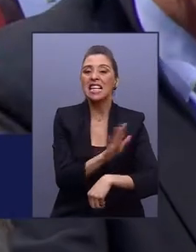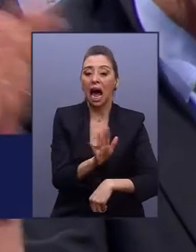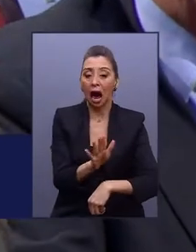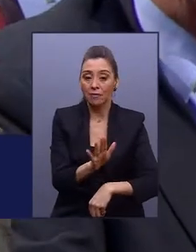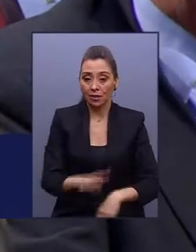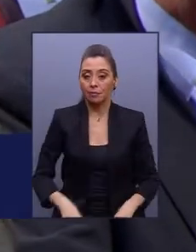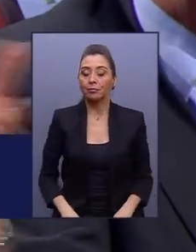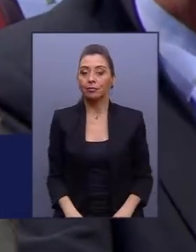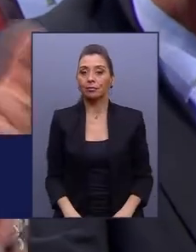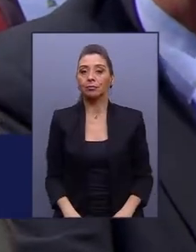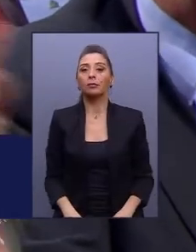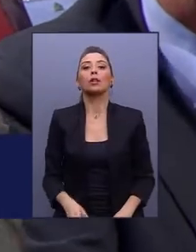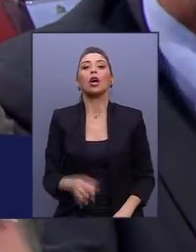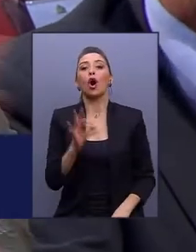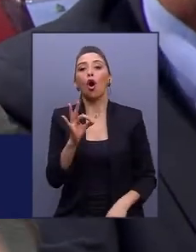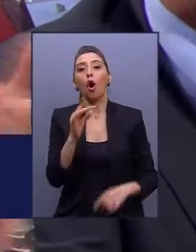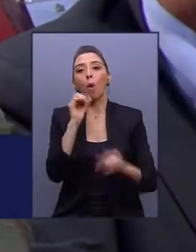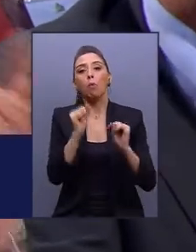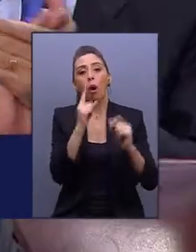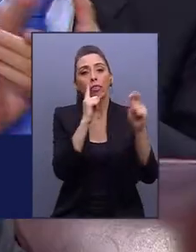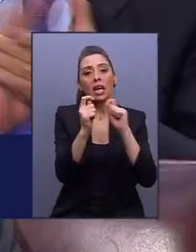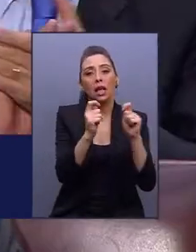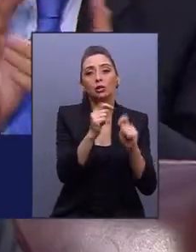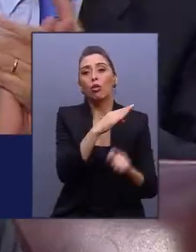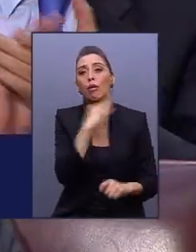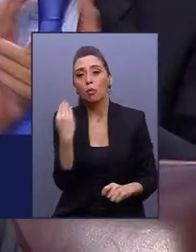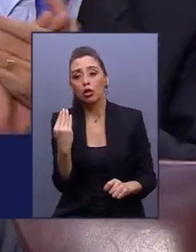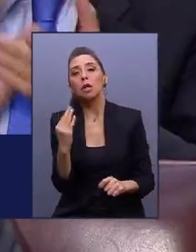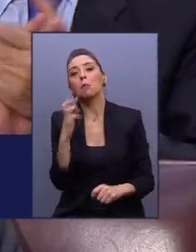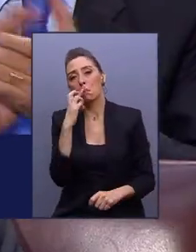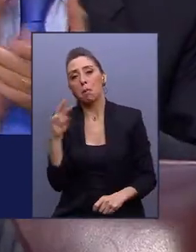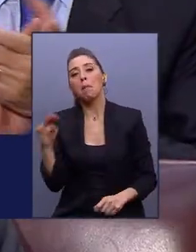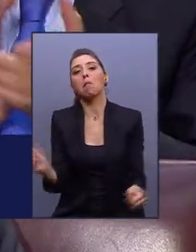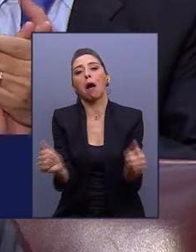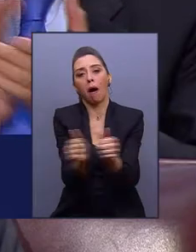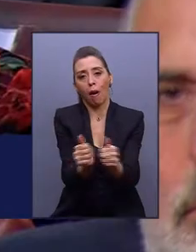salud o con riesgo vital.